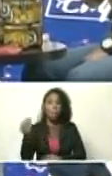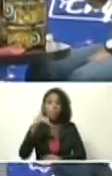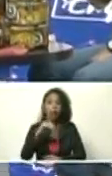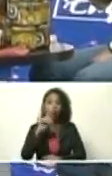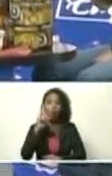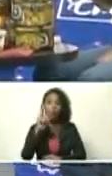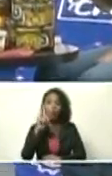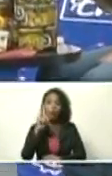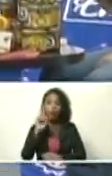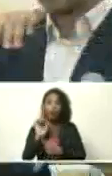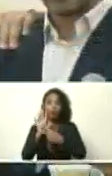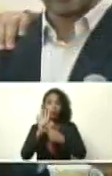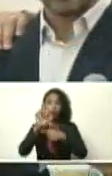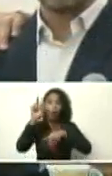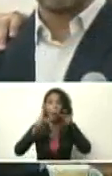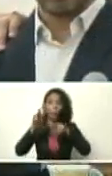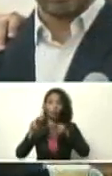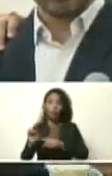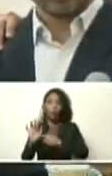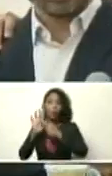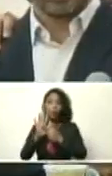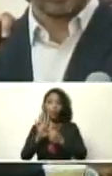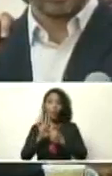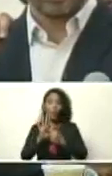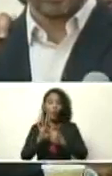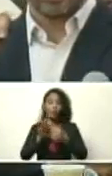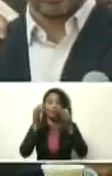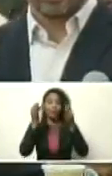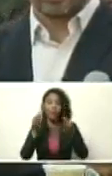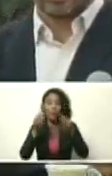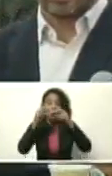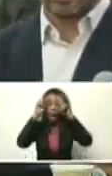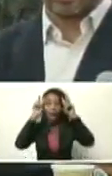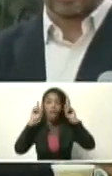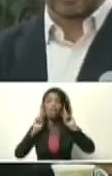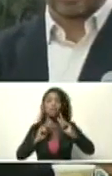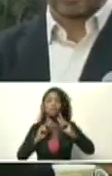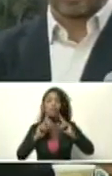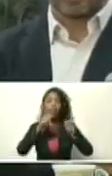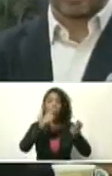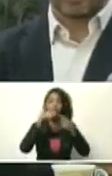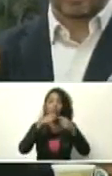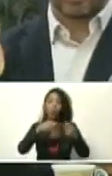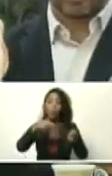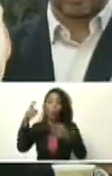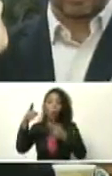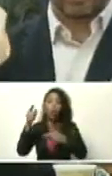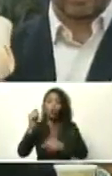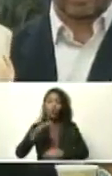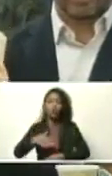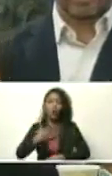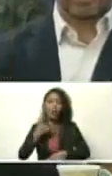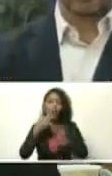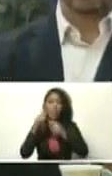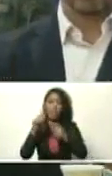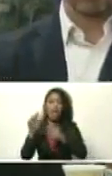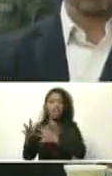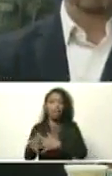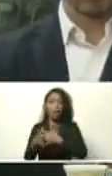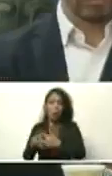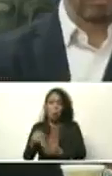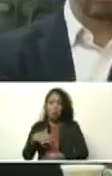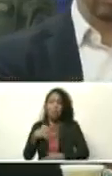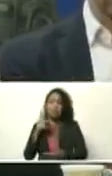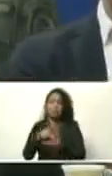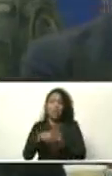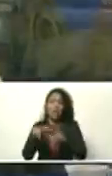una presentación de calidad exportación. Todo esto lo puedes vender tú a Nueva York. Llegas a una